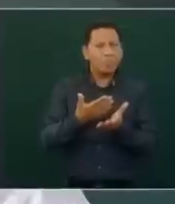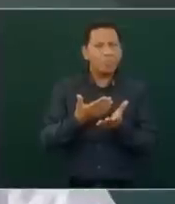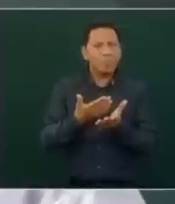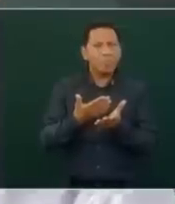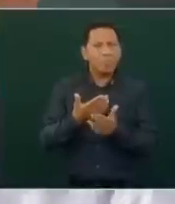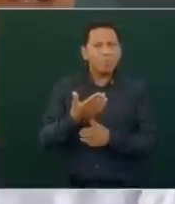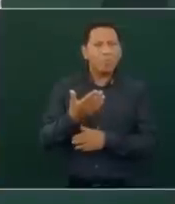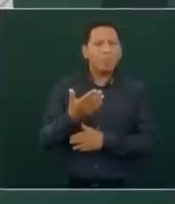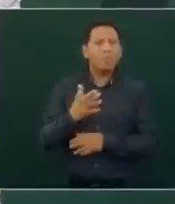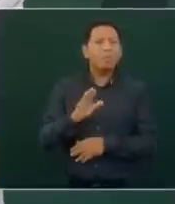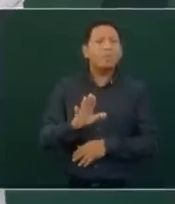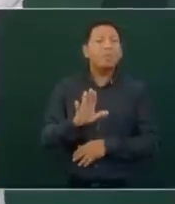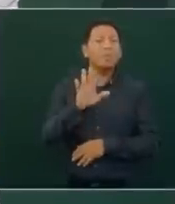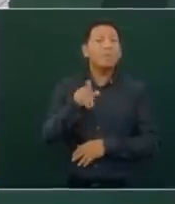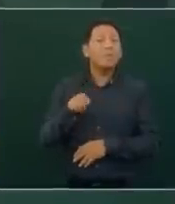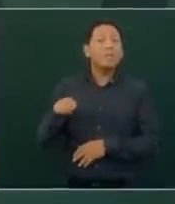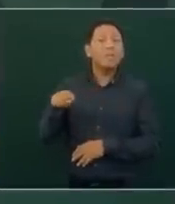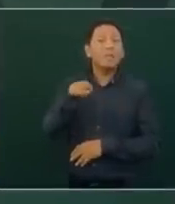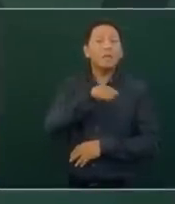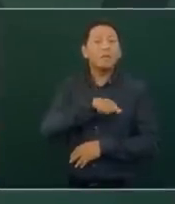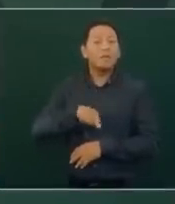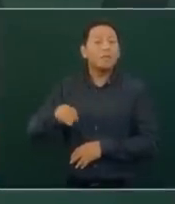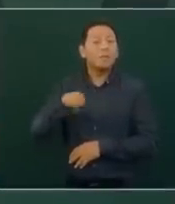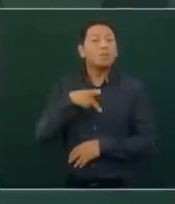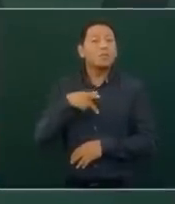actitud política